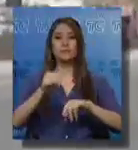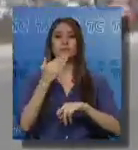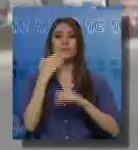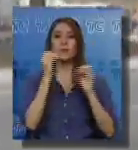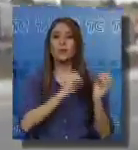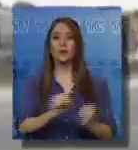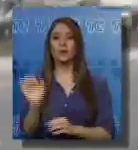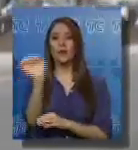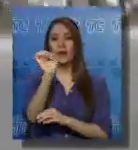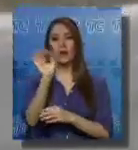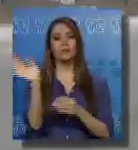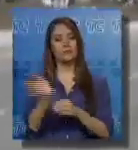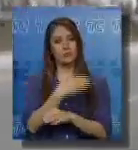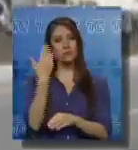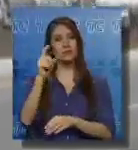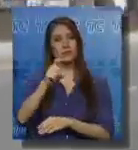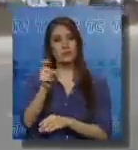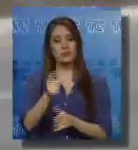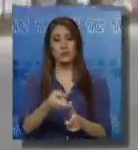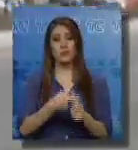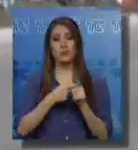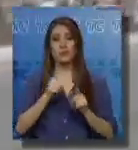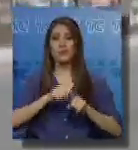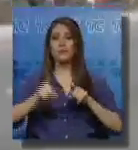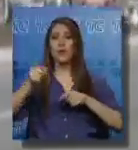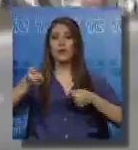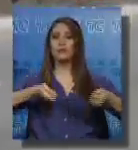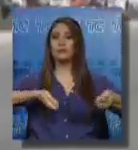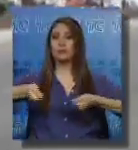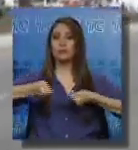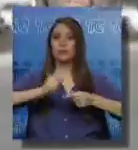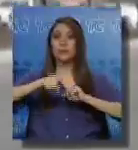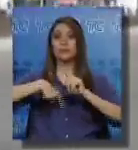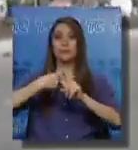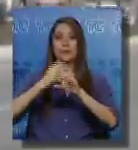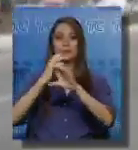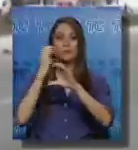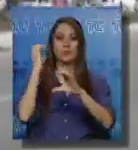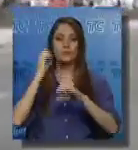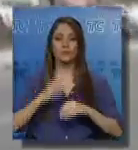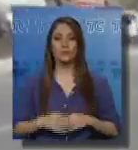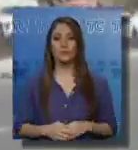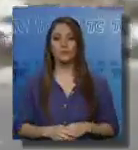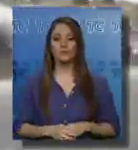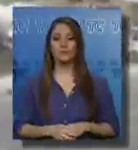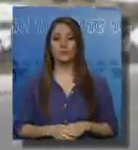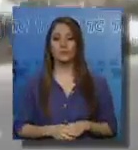a los vehículos, que en su mayoría son de carga pesada y buses. Karen Haro, TC Televisión.